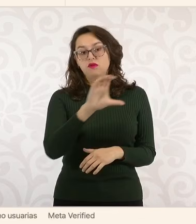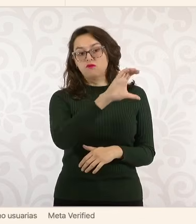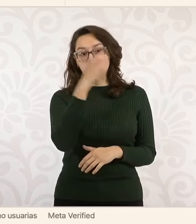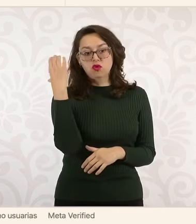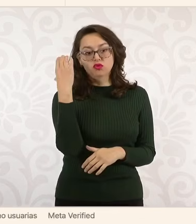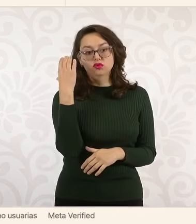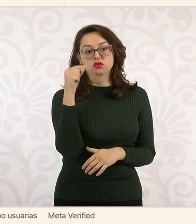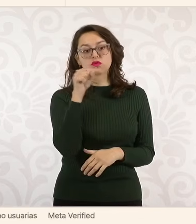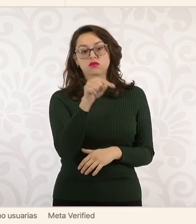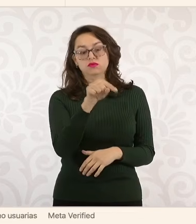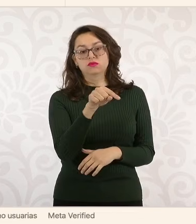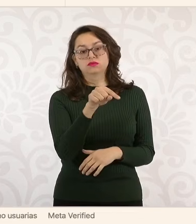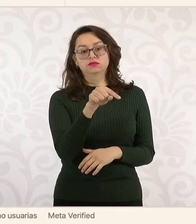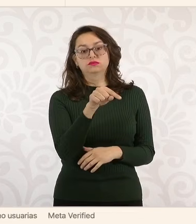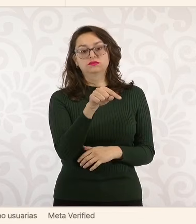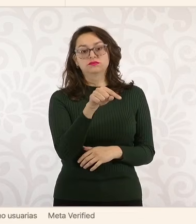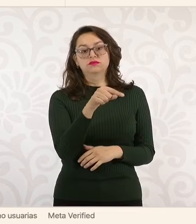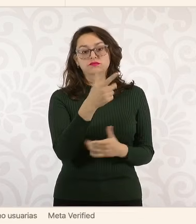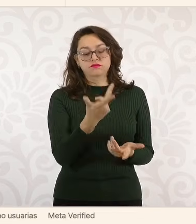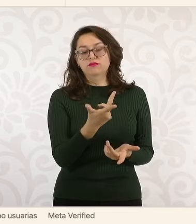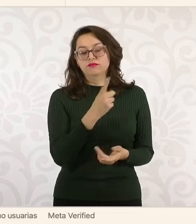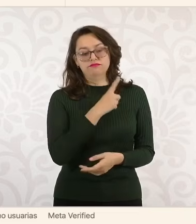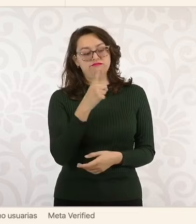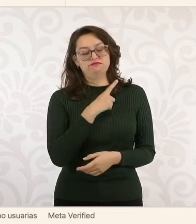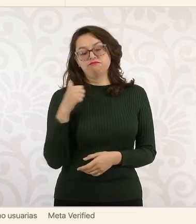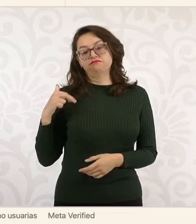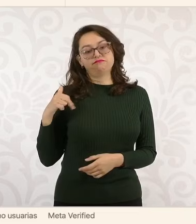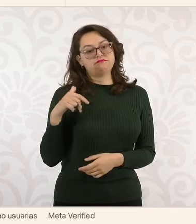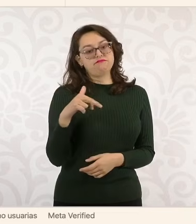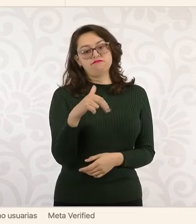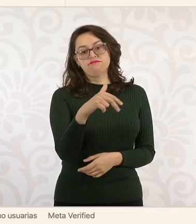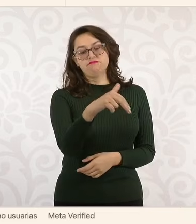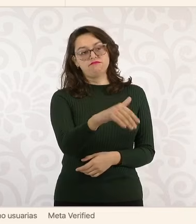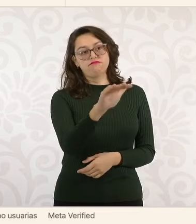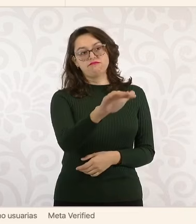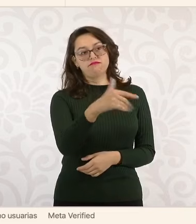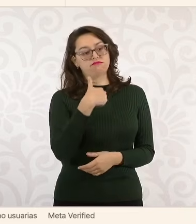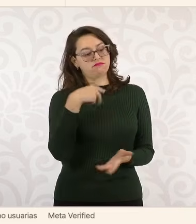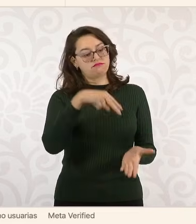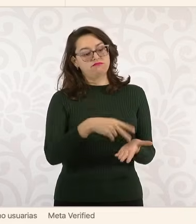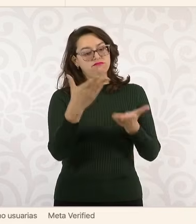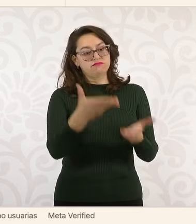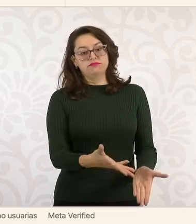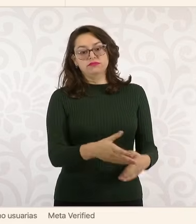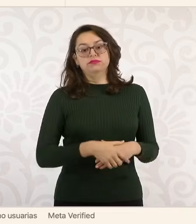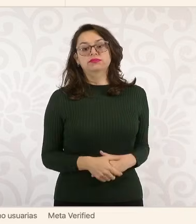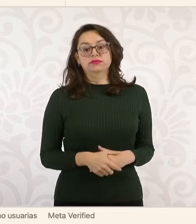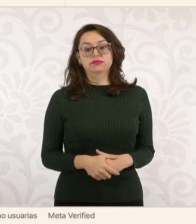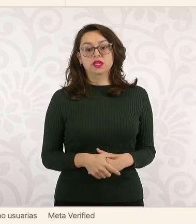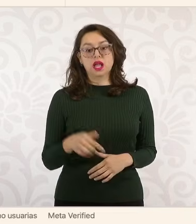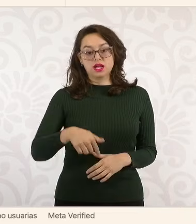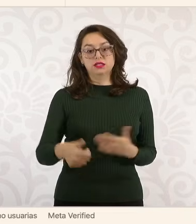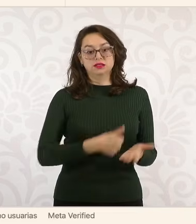el Mr. Wedding llegó caminando a la embajada en México, en la Ciudad de